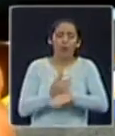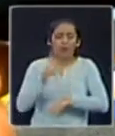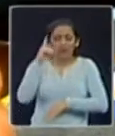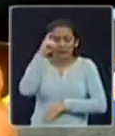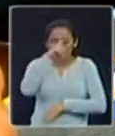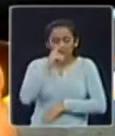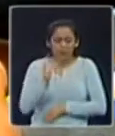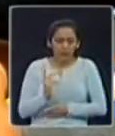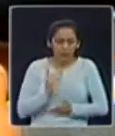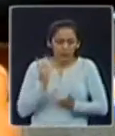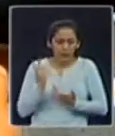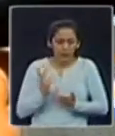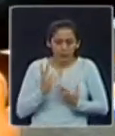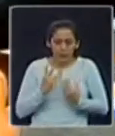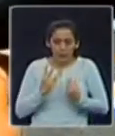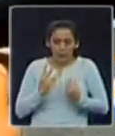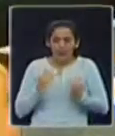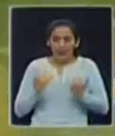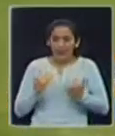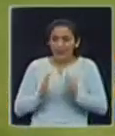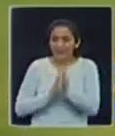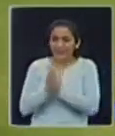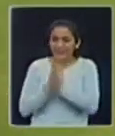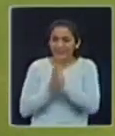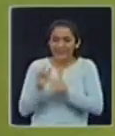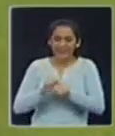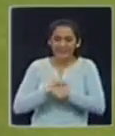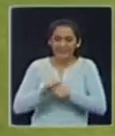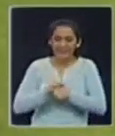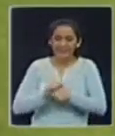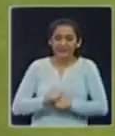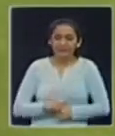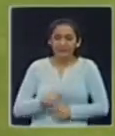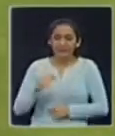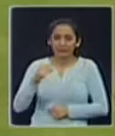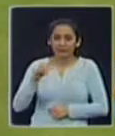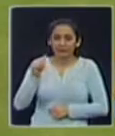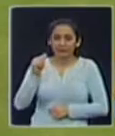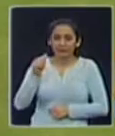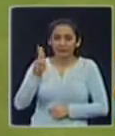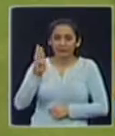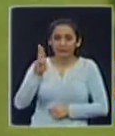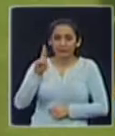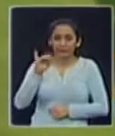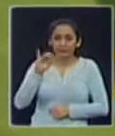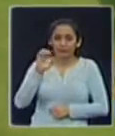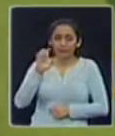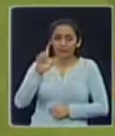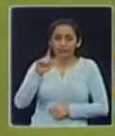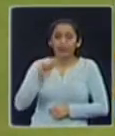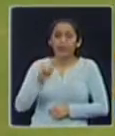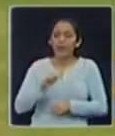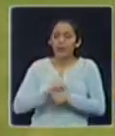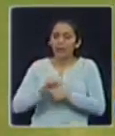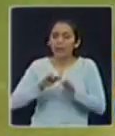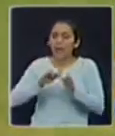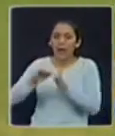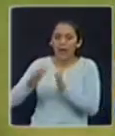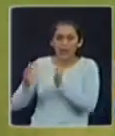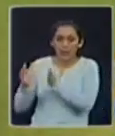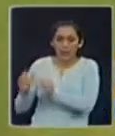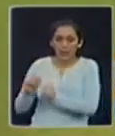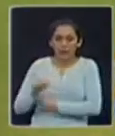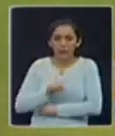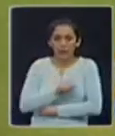la cancha entrenar a correr y demos lo mejor de sí por otro lado gabriel márquez realizó trabajos diferenciados mientras que mario pineida asistió una